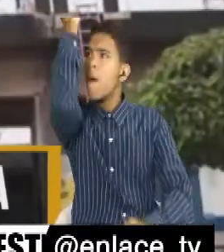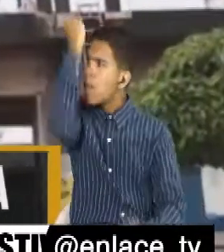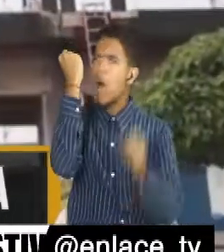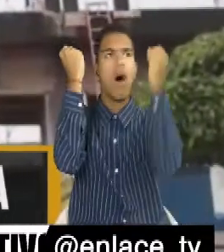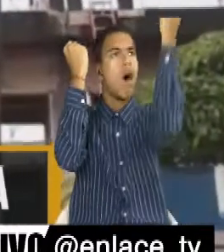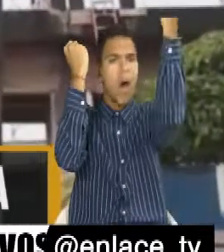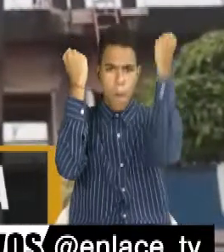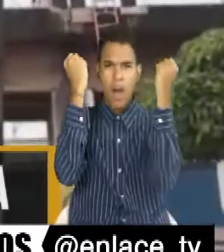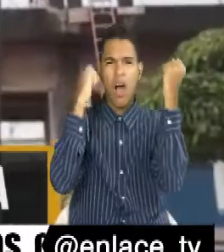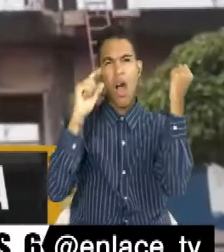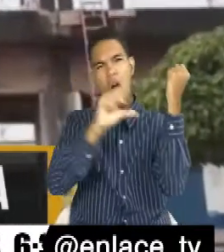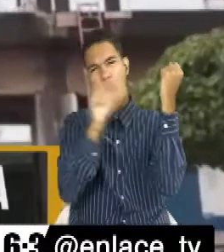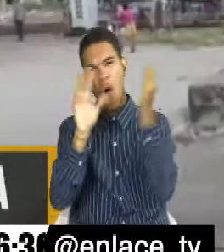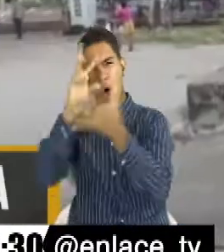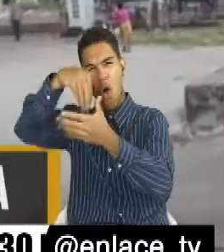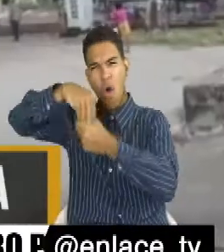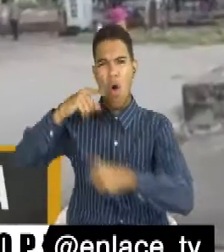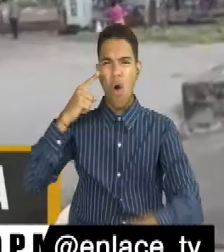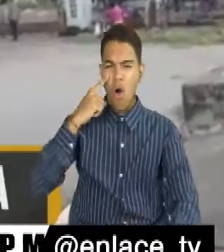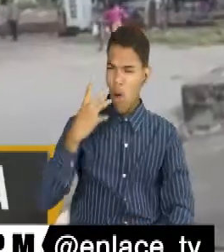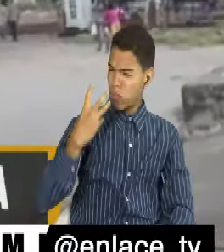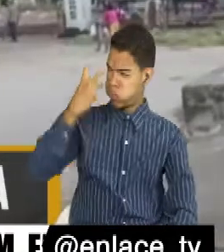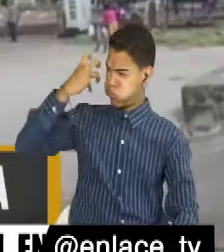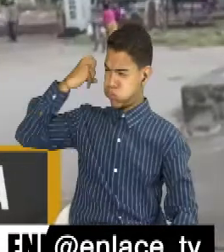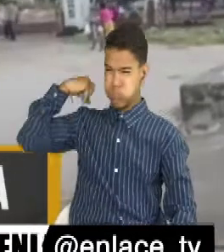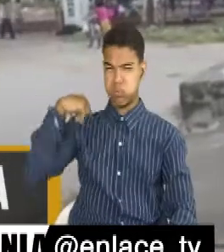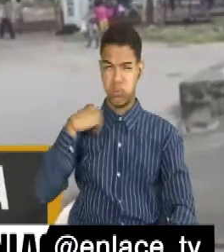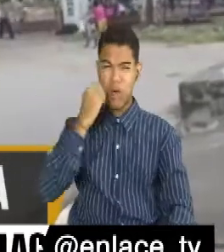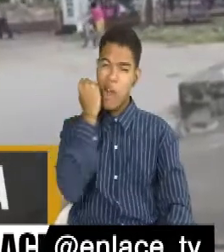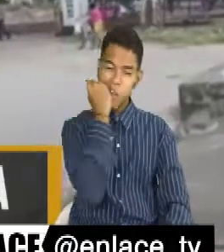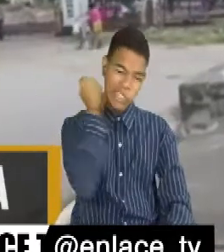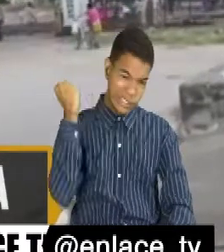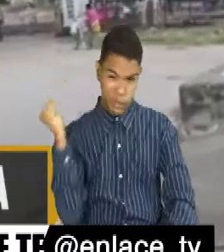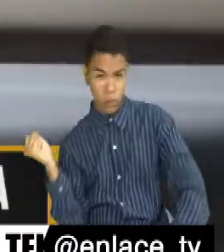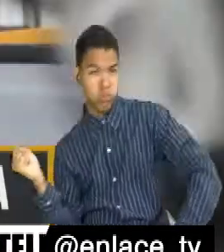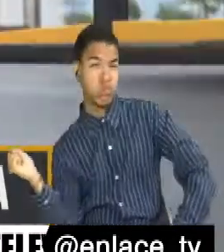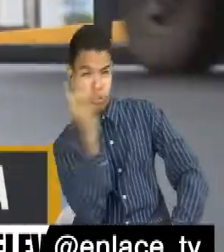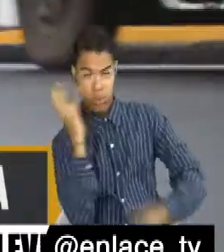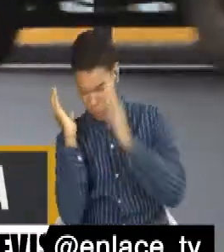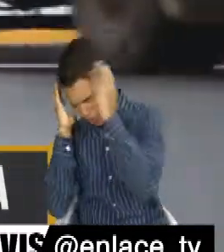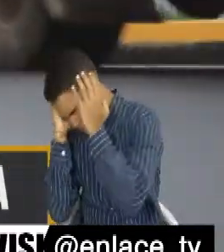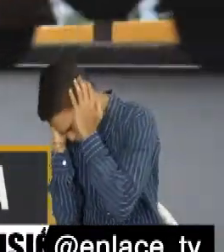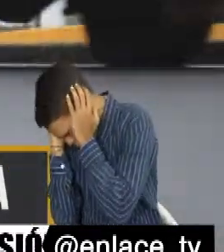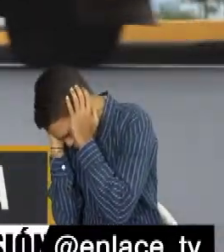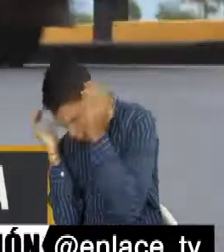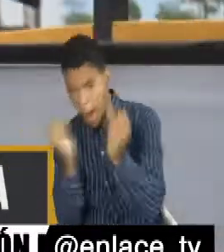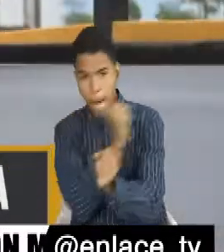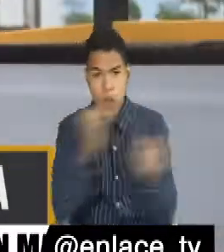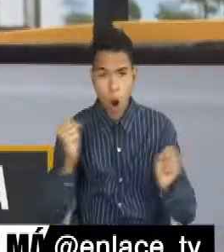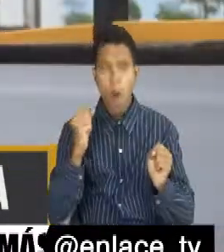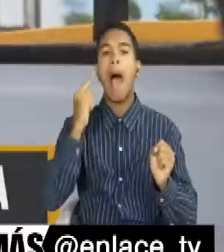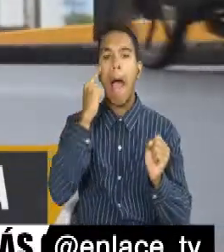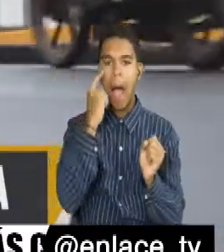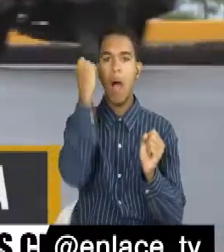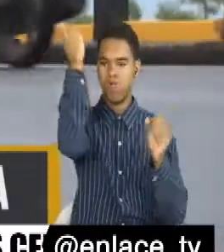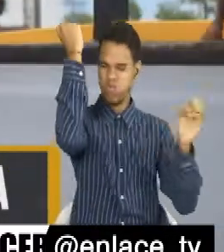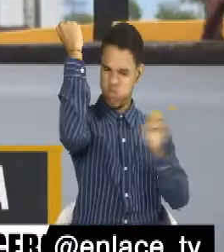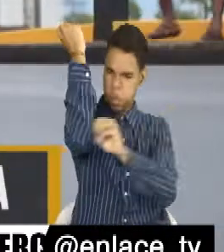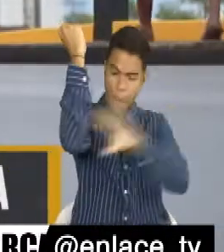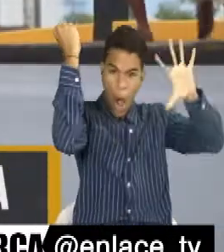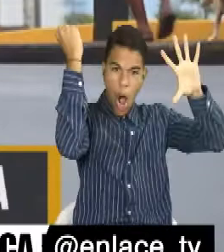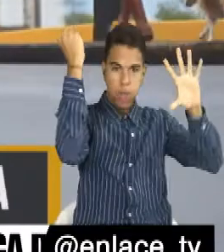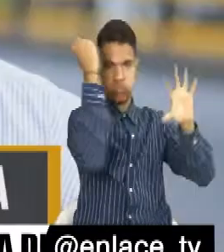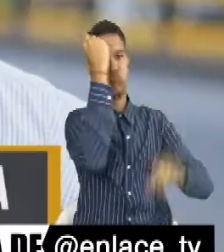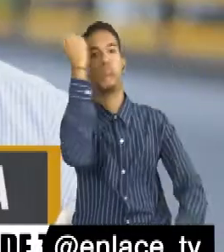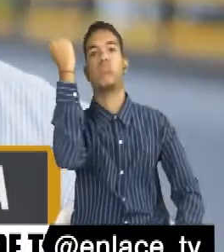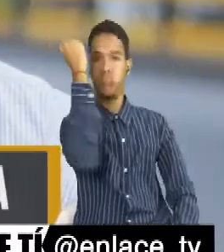muchísimo tiempo una bomba pegó en una columna. Pero ya se está haciendo el rezane, mas sin embargo nosotros seguiremos observando los movimientos